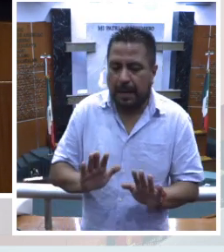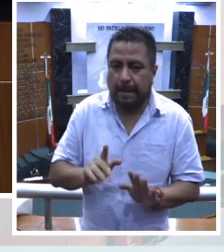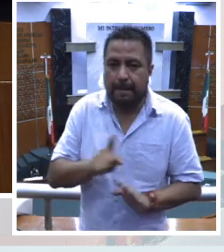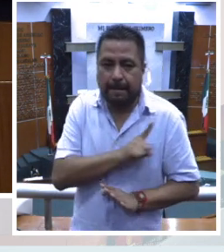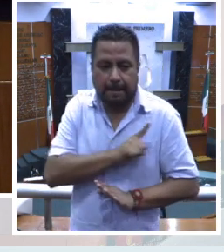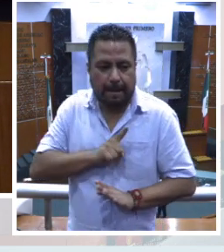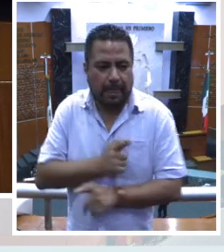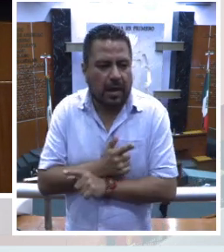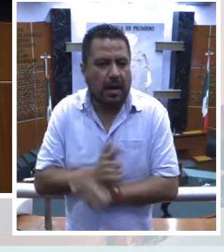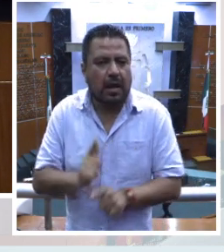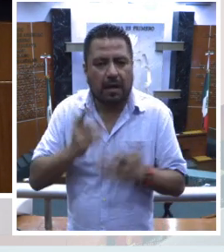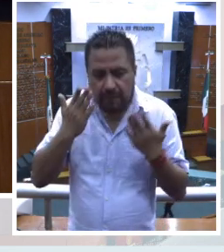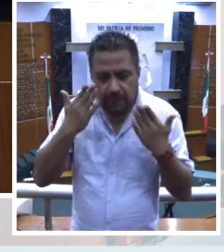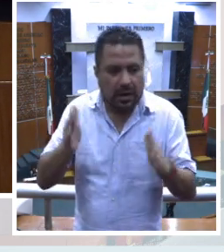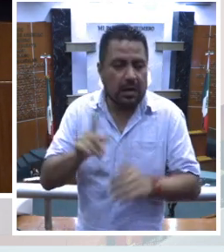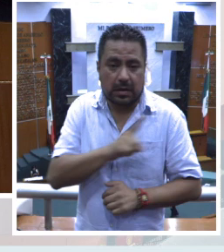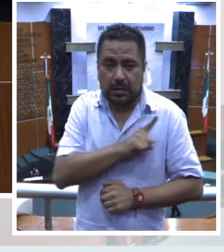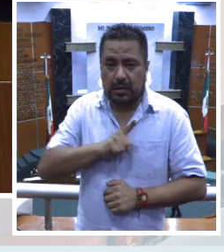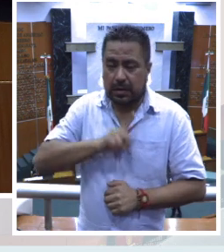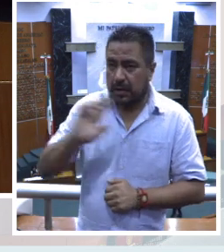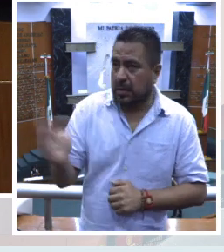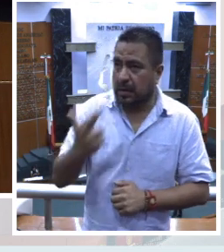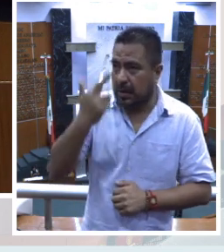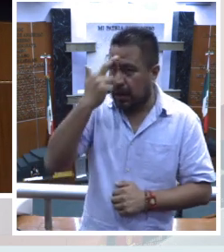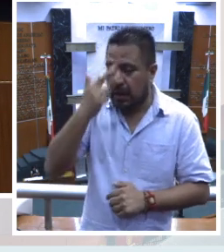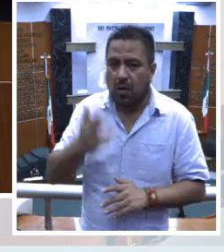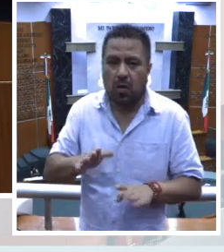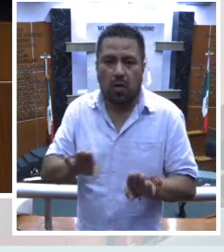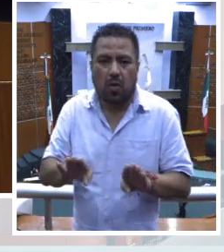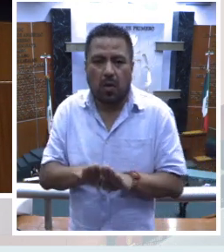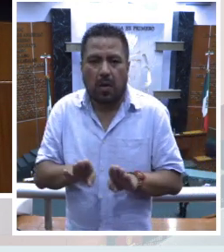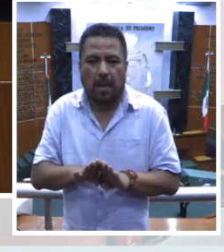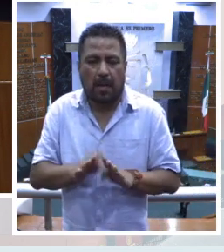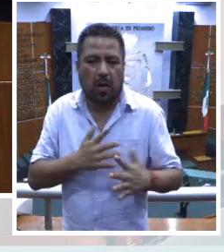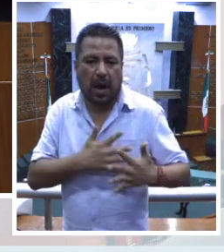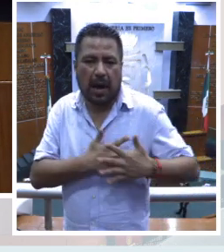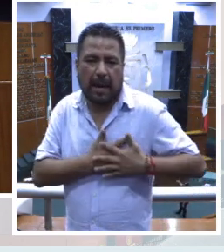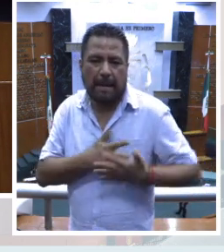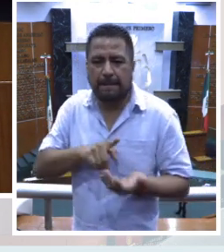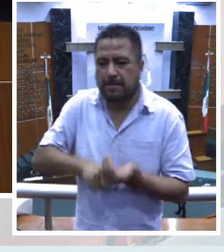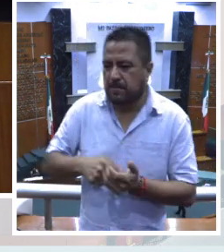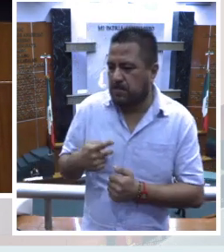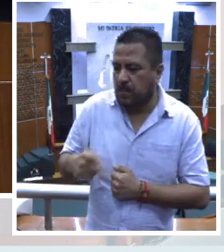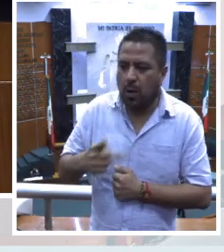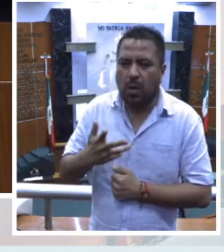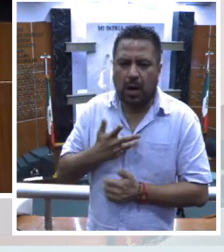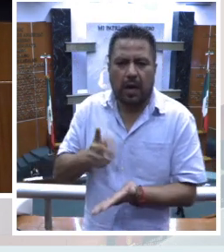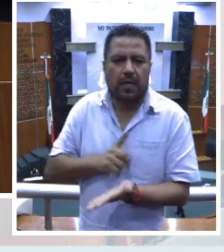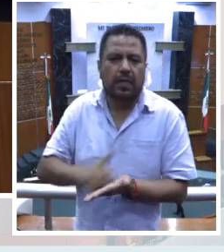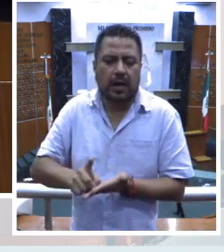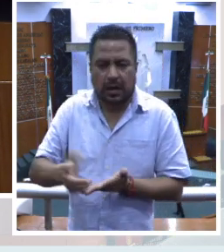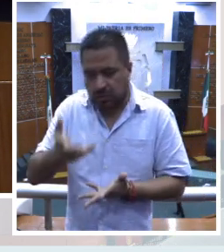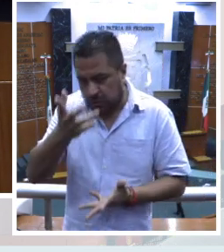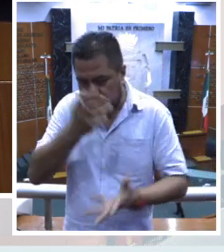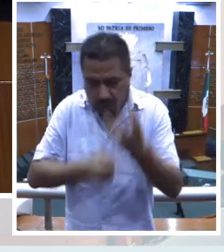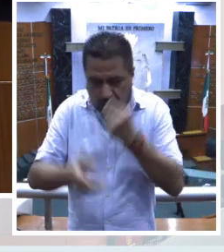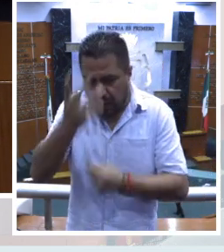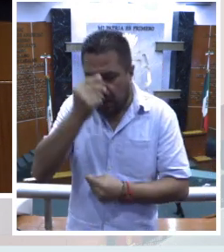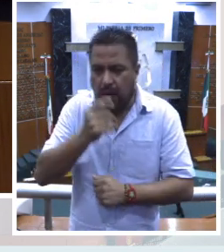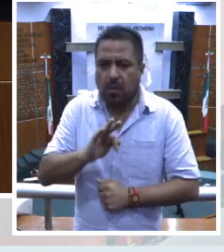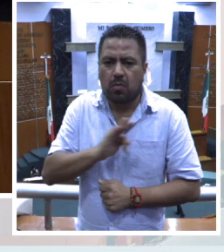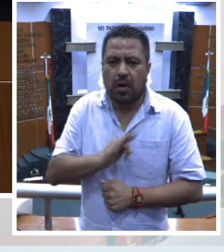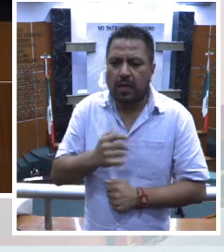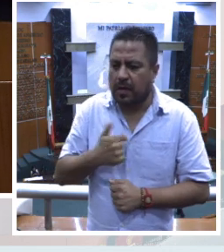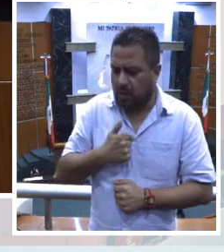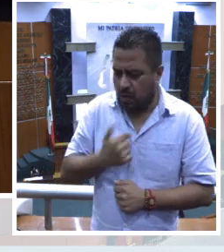libertad. Recordemos la enseñanza de Clara Campoamor. Tenemos derecho a aprender, a